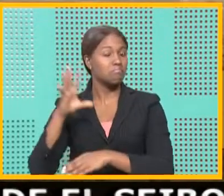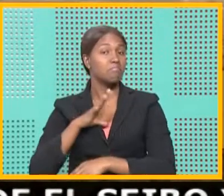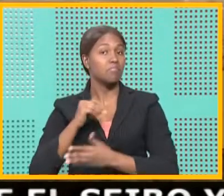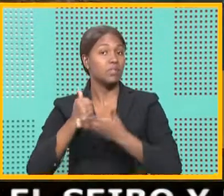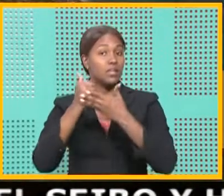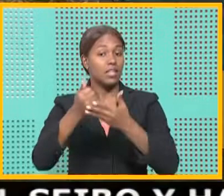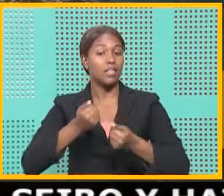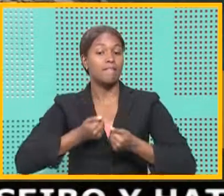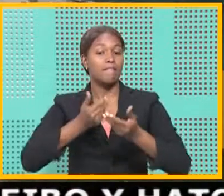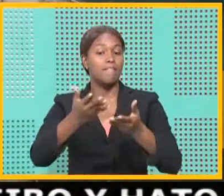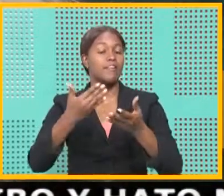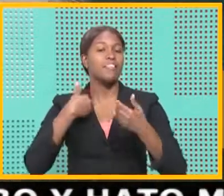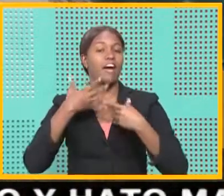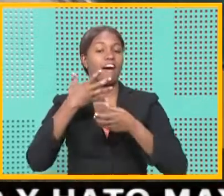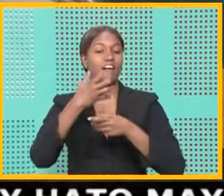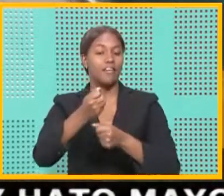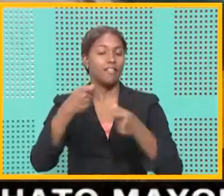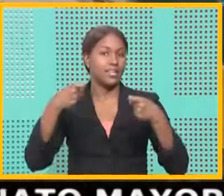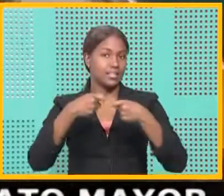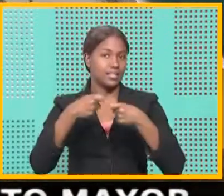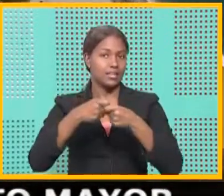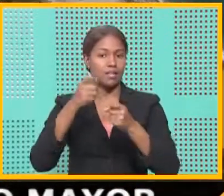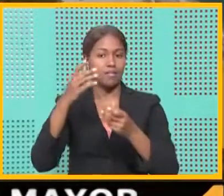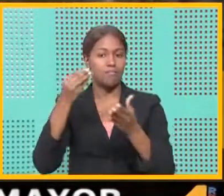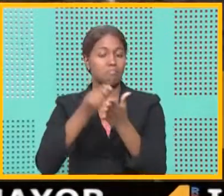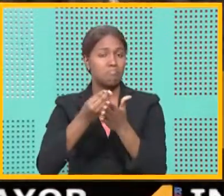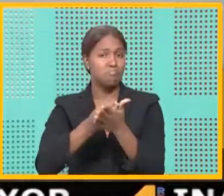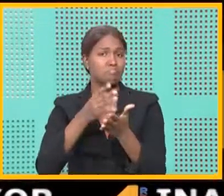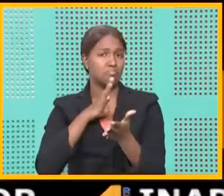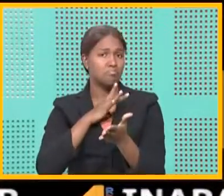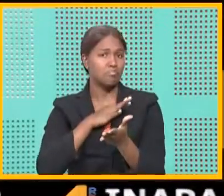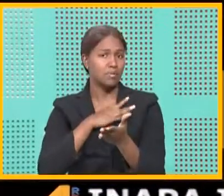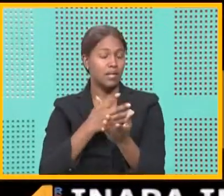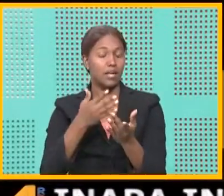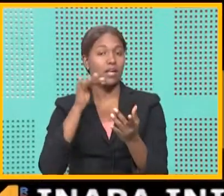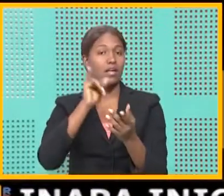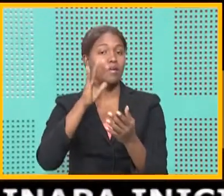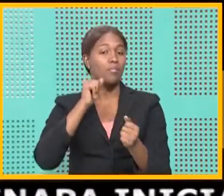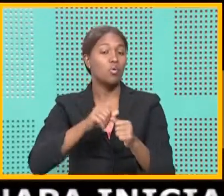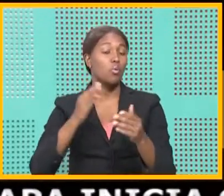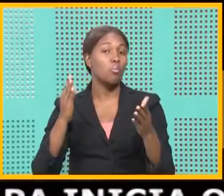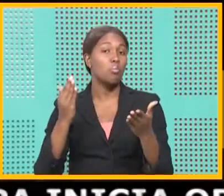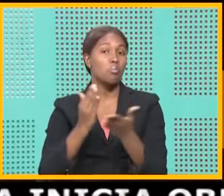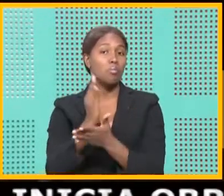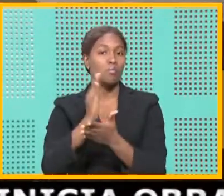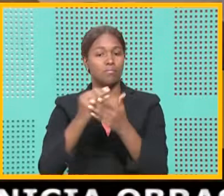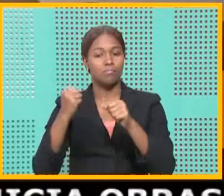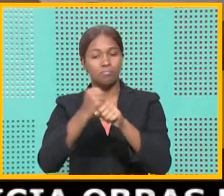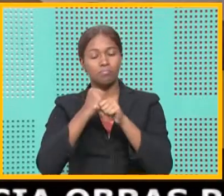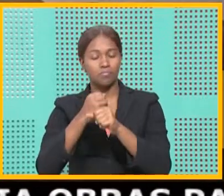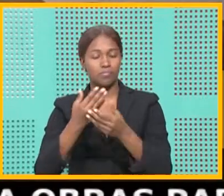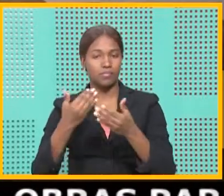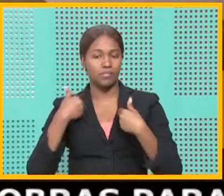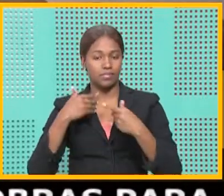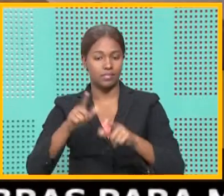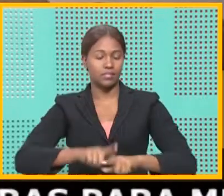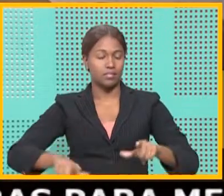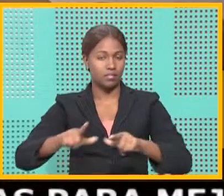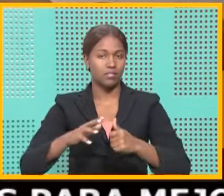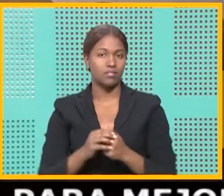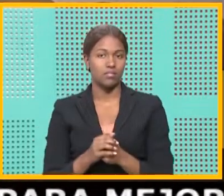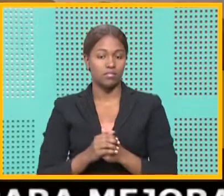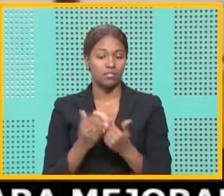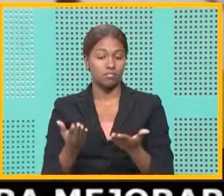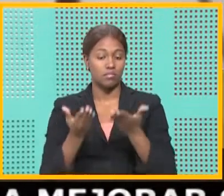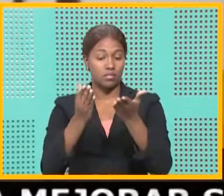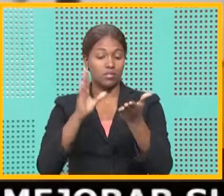garantizar un suministro confiable de electricidad a precios competitivos, lo cual hace posible la sostenibilidad financiera del sector. El planteamiento